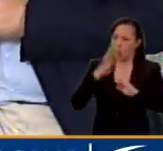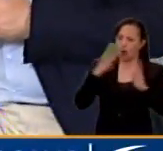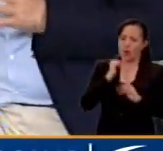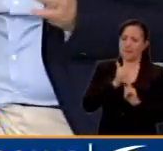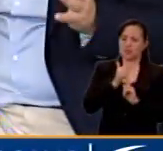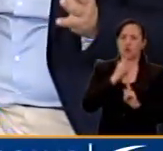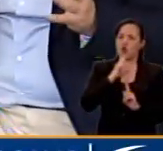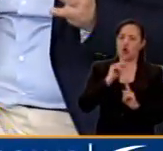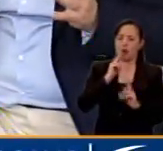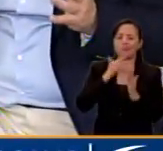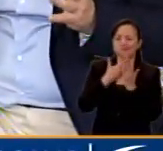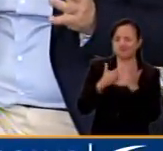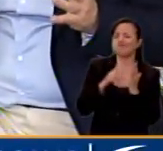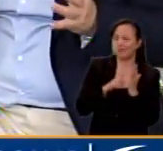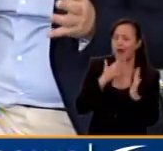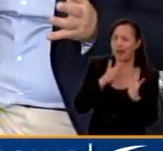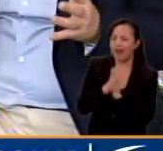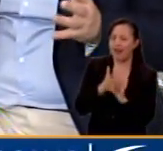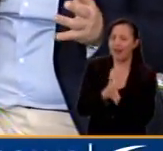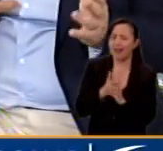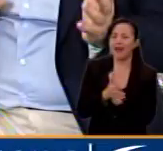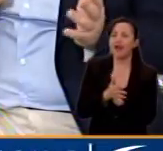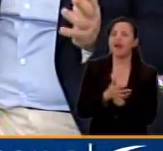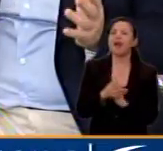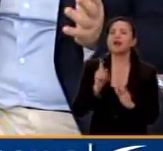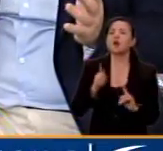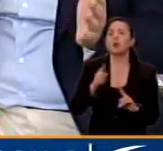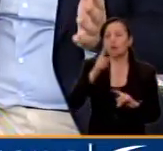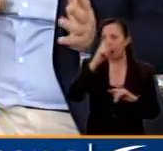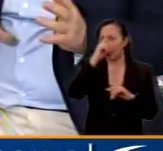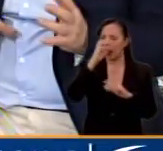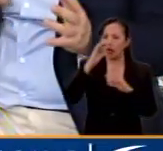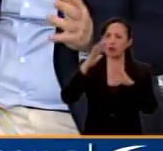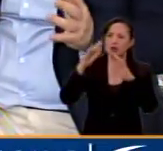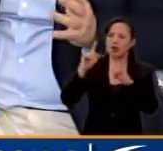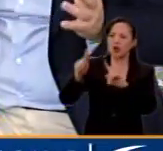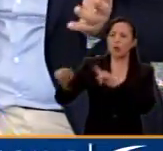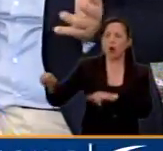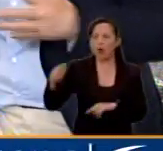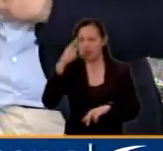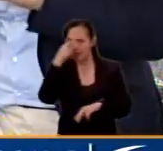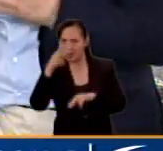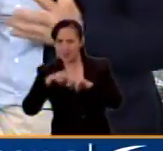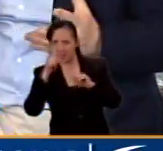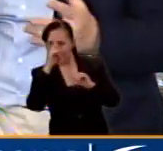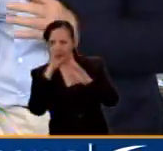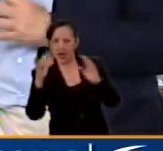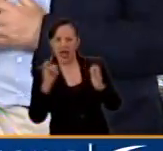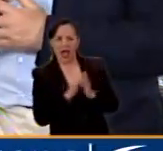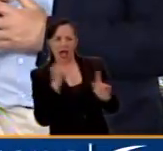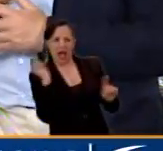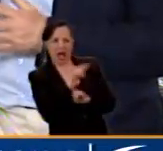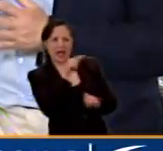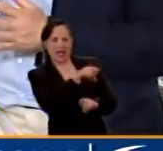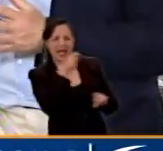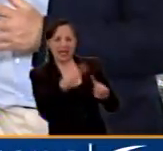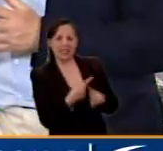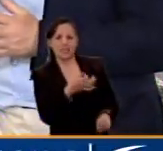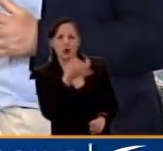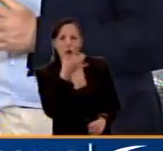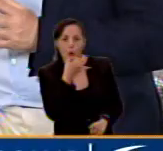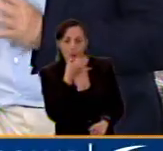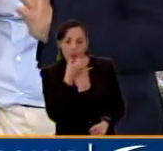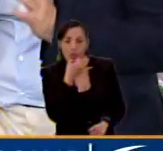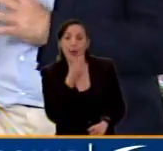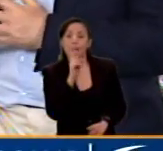Hay un tema que es las alusiones por parte de sus enemigos a si fue o no fue homosexual, homosexual